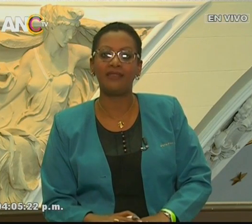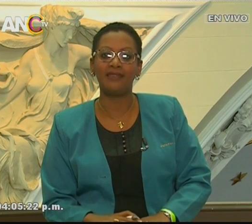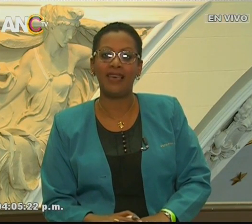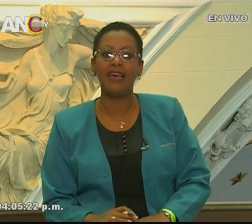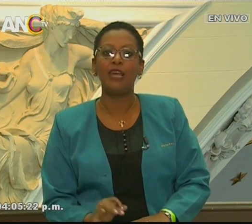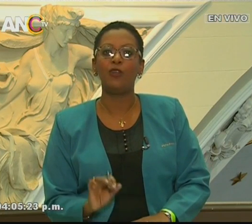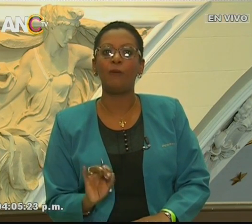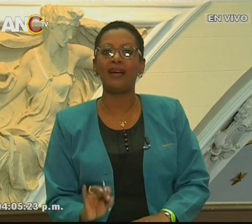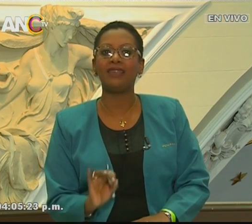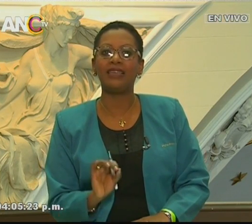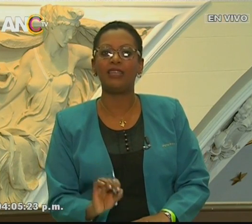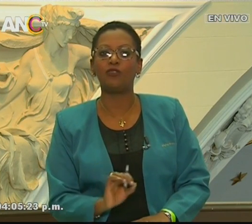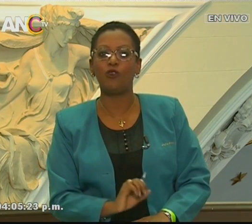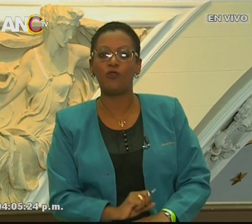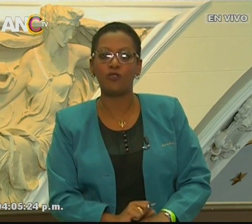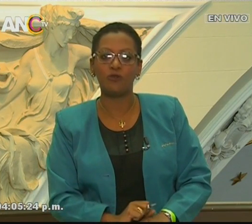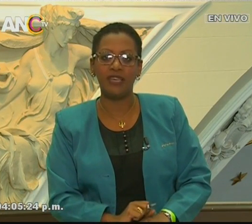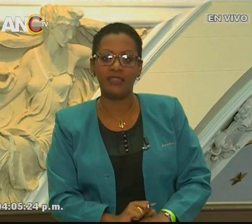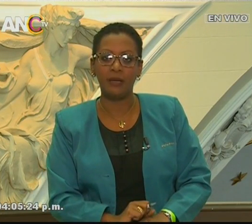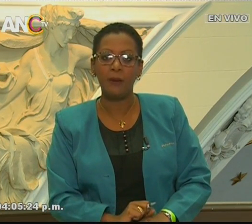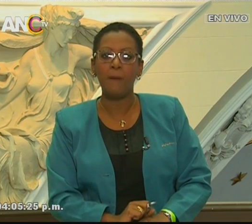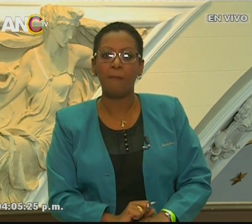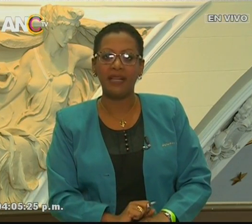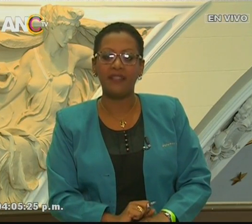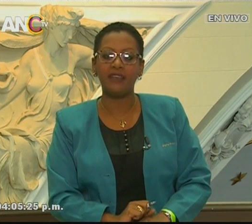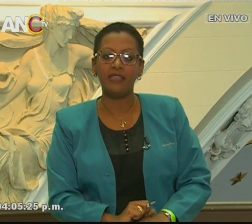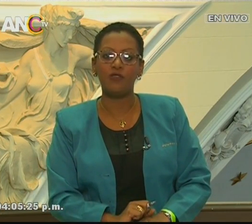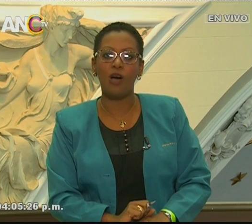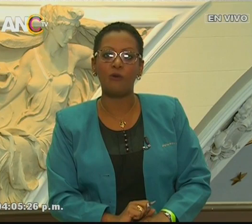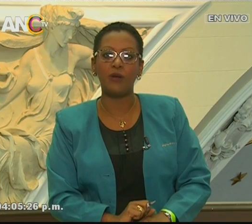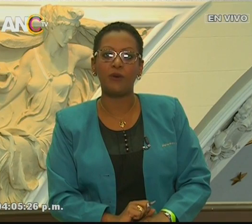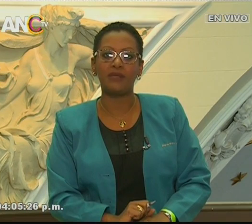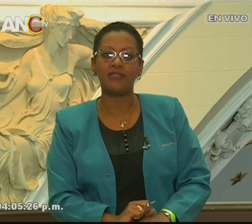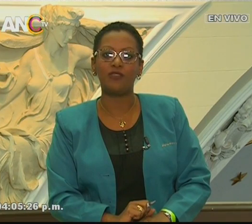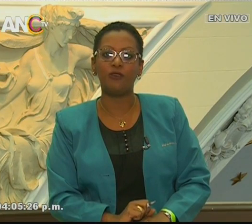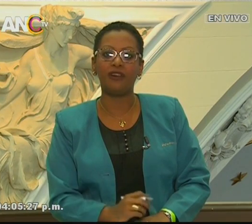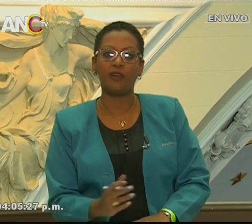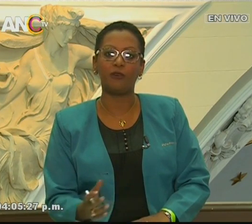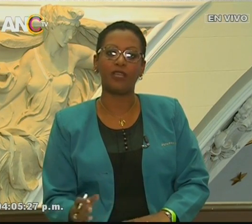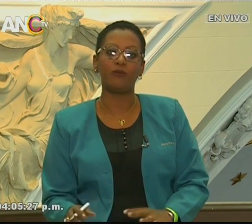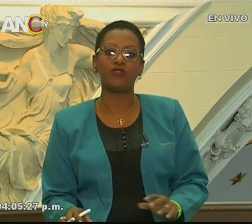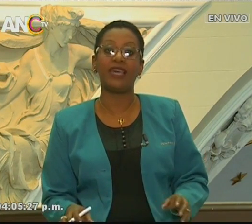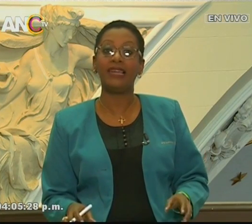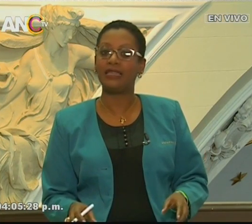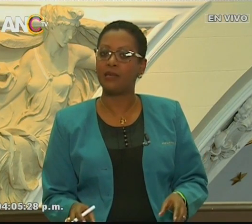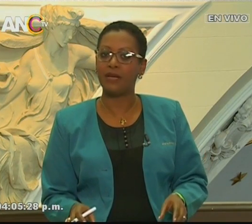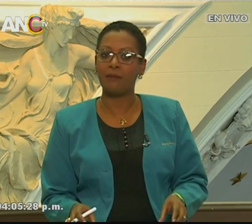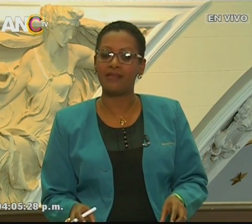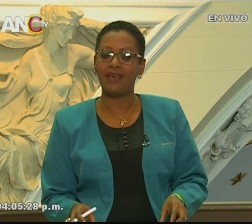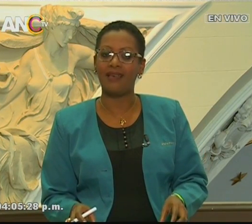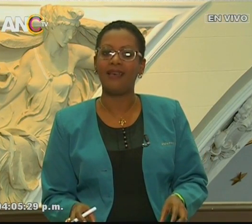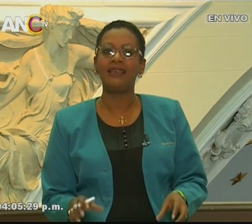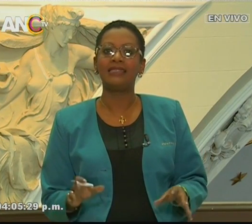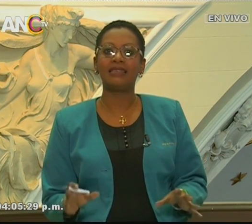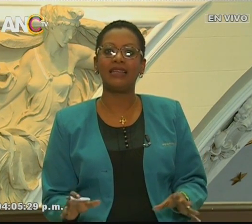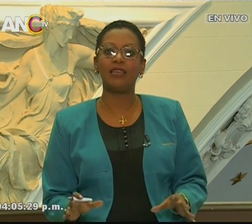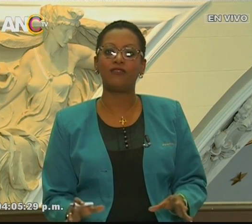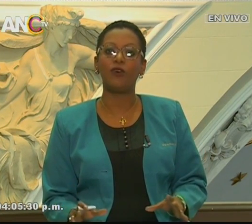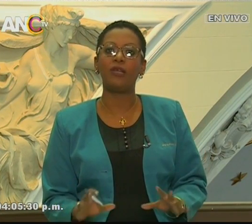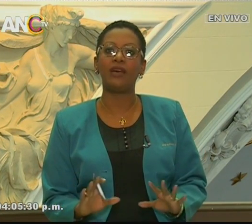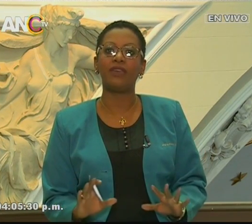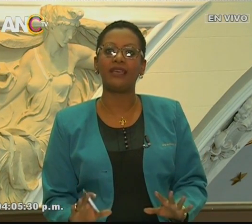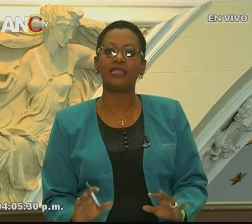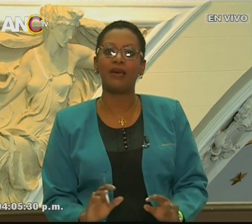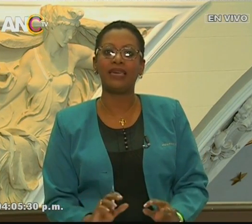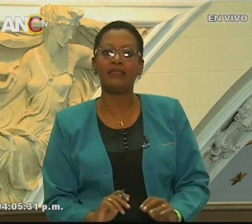de presencia los más de 500 constituyentes para dar inicio a una nueva sesión. Recordemos que la semana pasada se